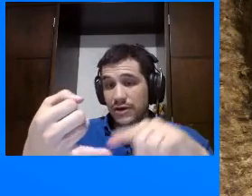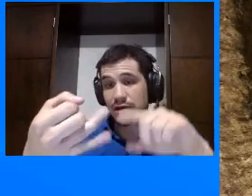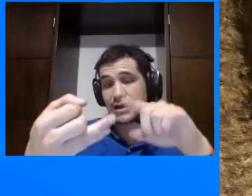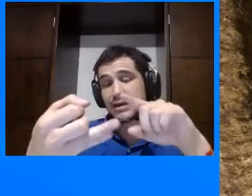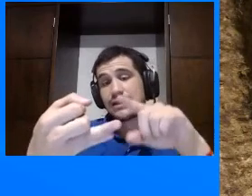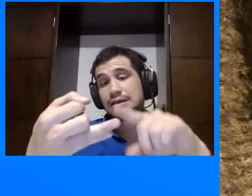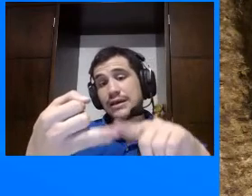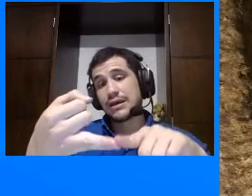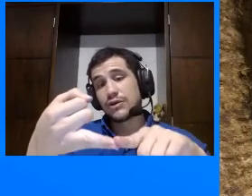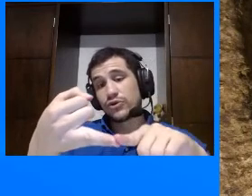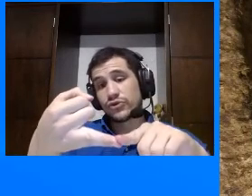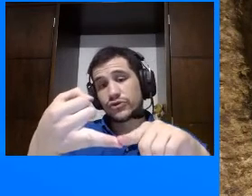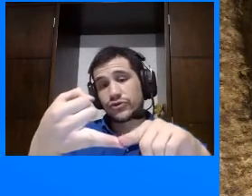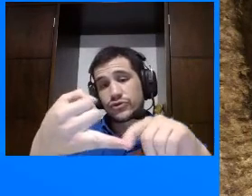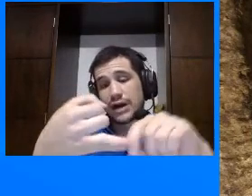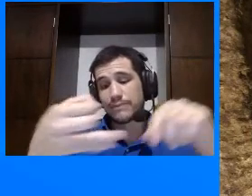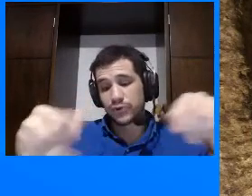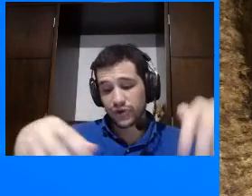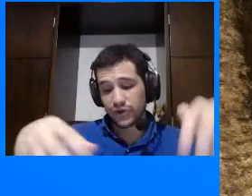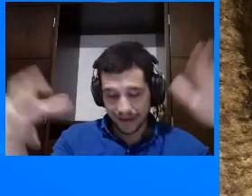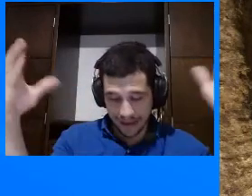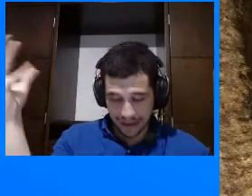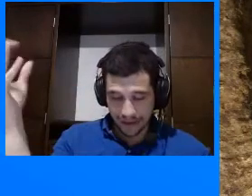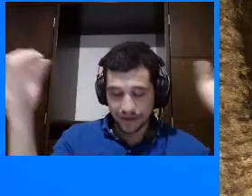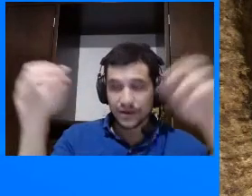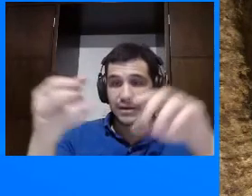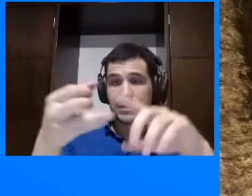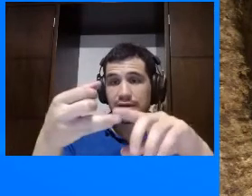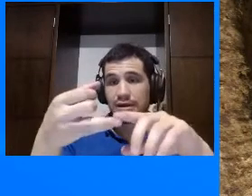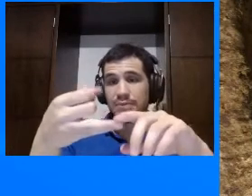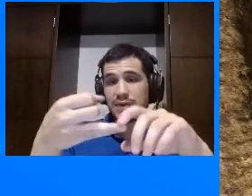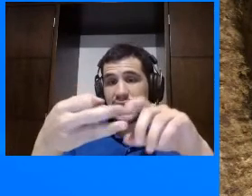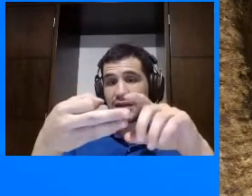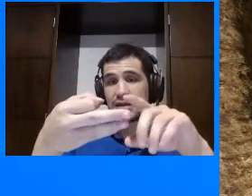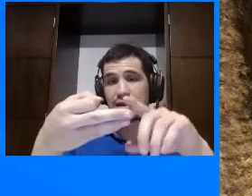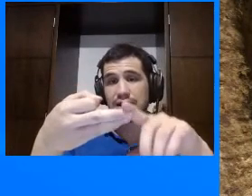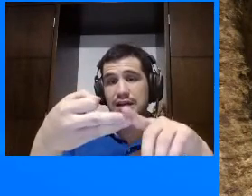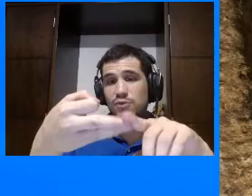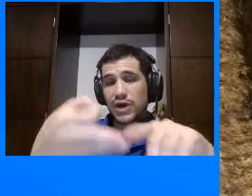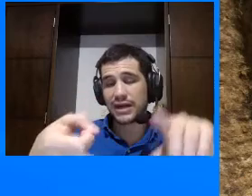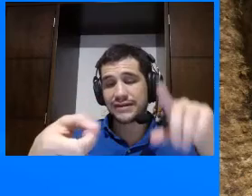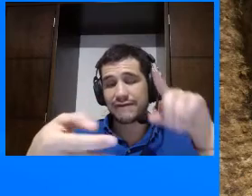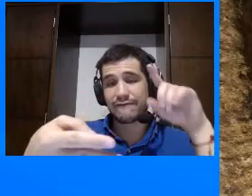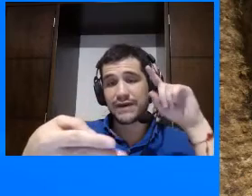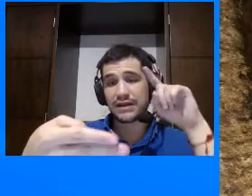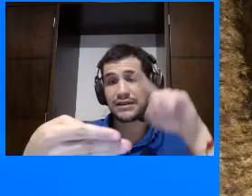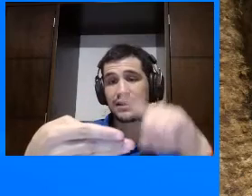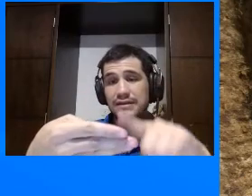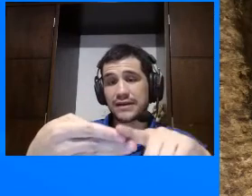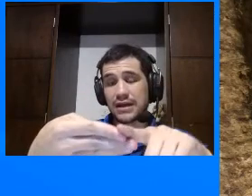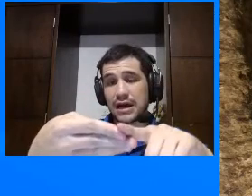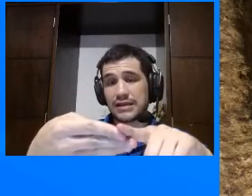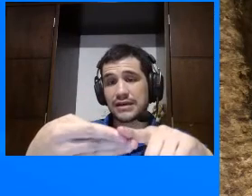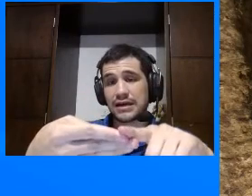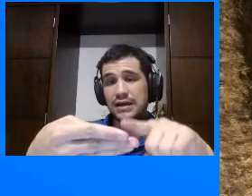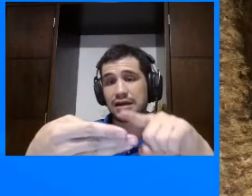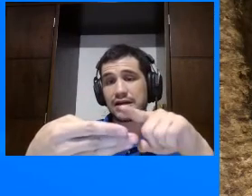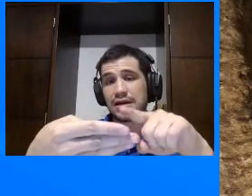que llueva, que los campos crezcan bien, que las mujeres sean fértiles,